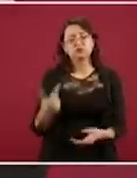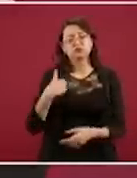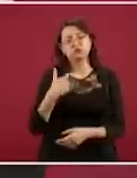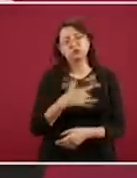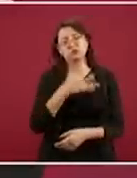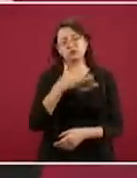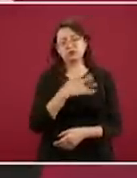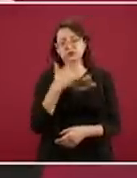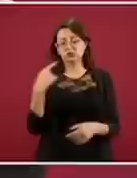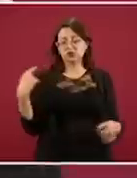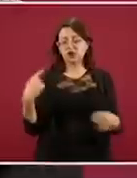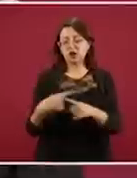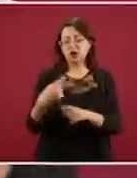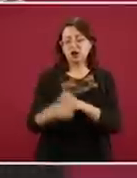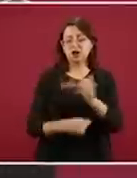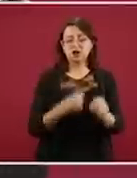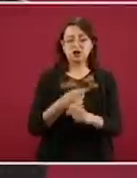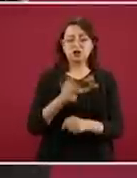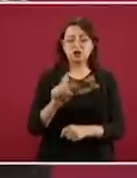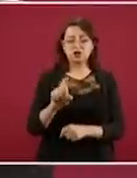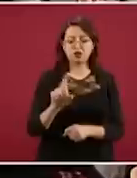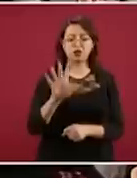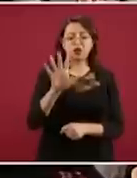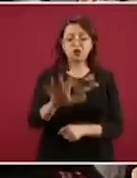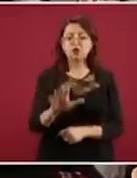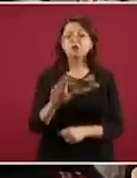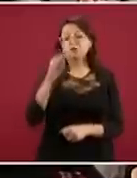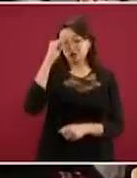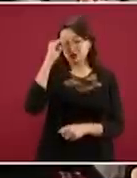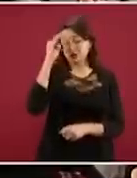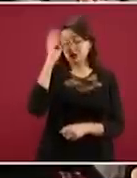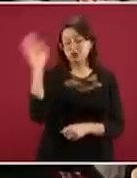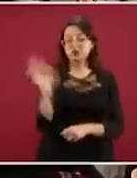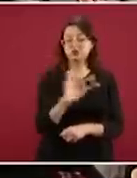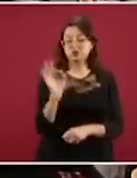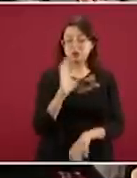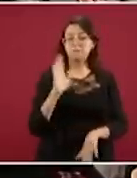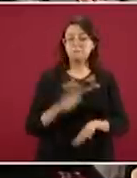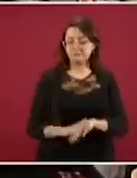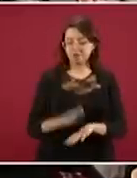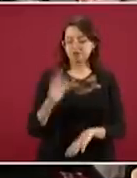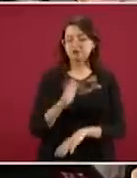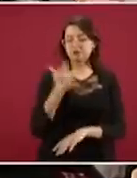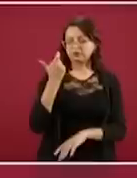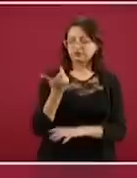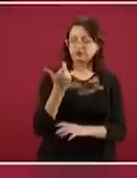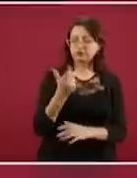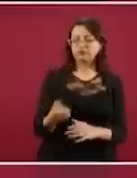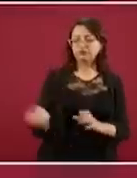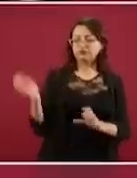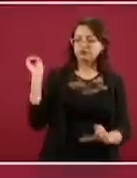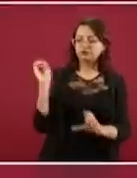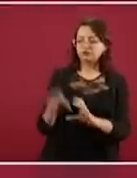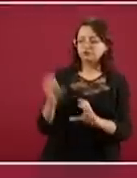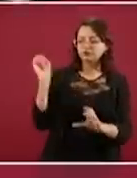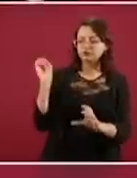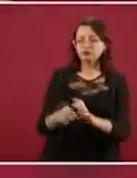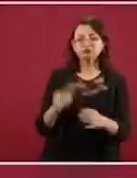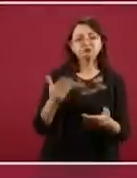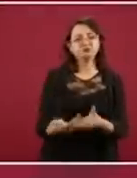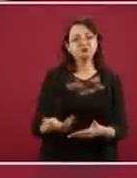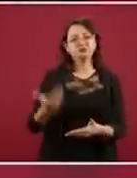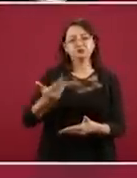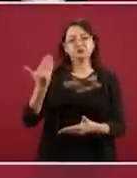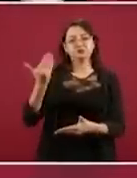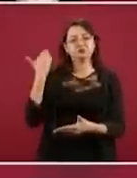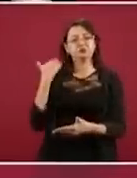35 para fin de año y va a pasar de 35. Eso nunca